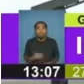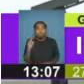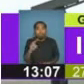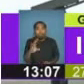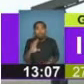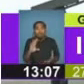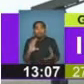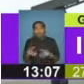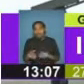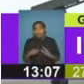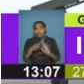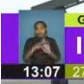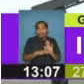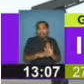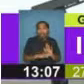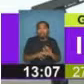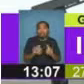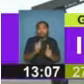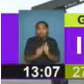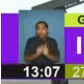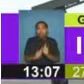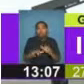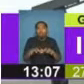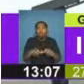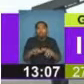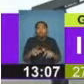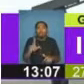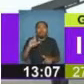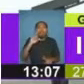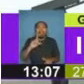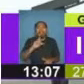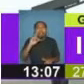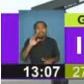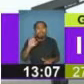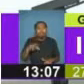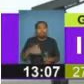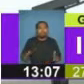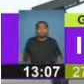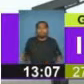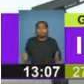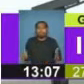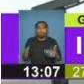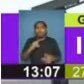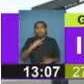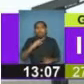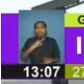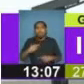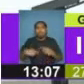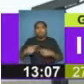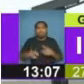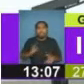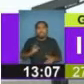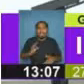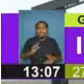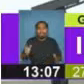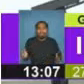de litio Mod tal de que allí va a haber un crecimiento muy importante que va a continuar en los años que siguen